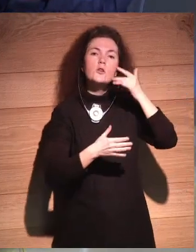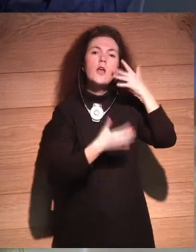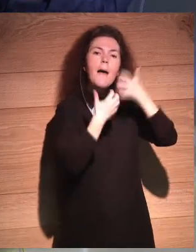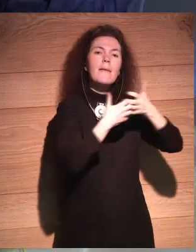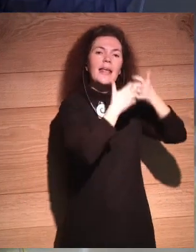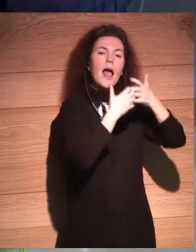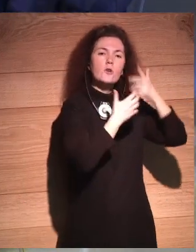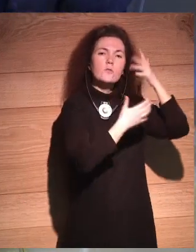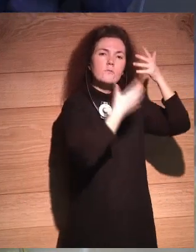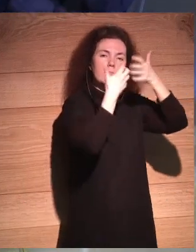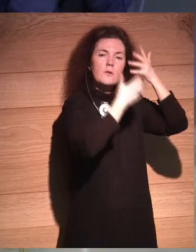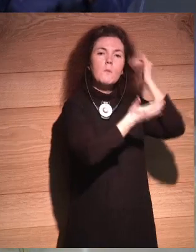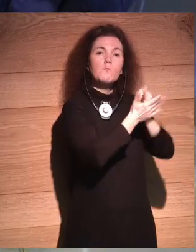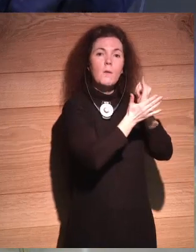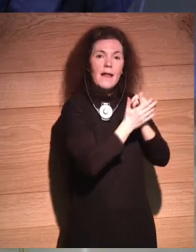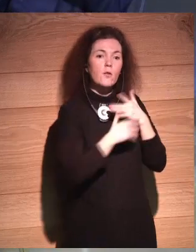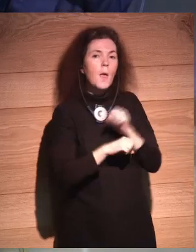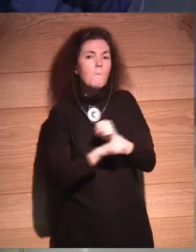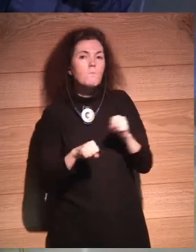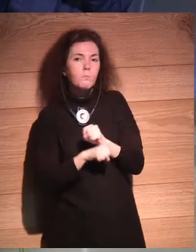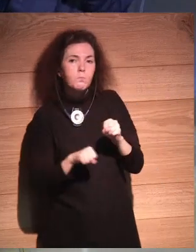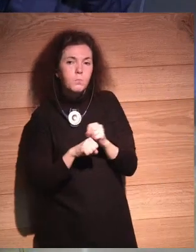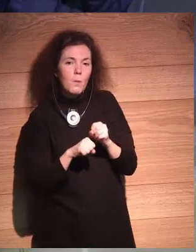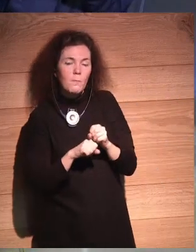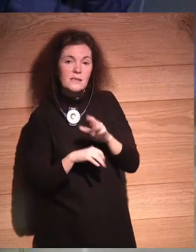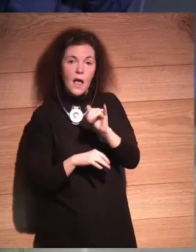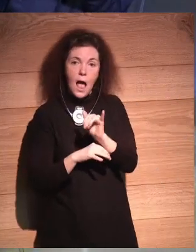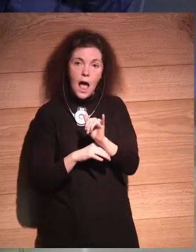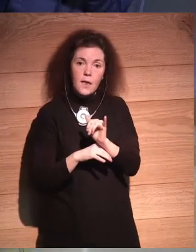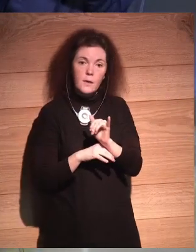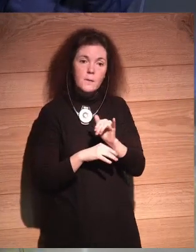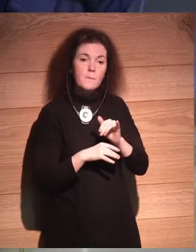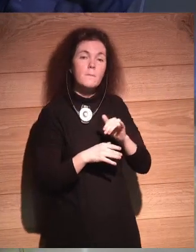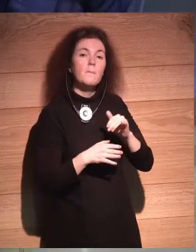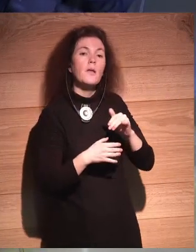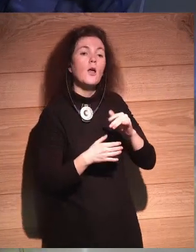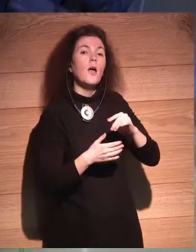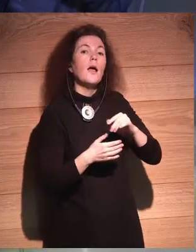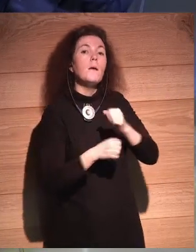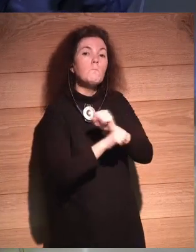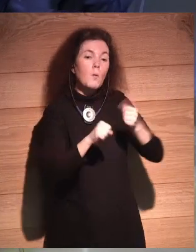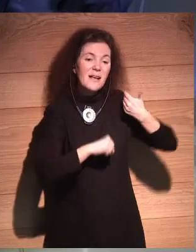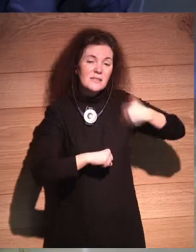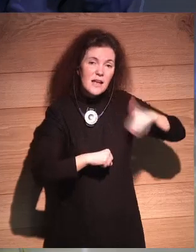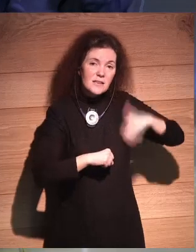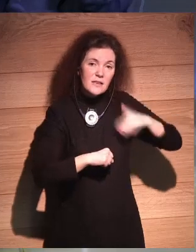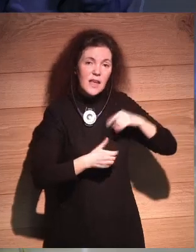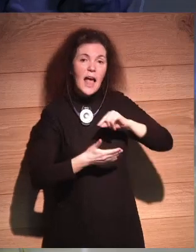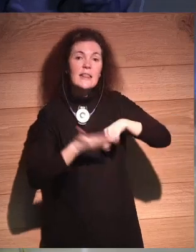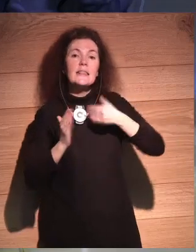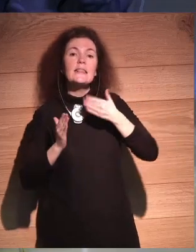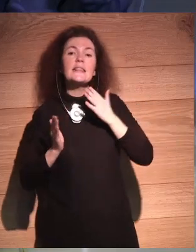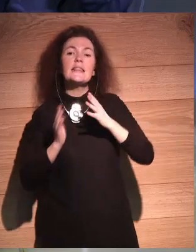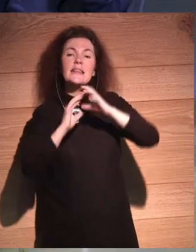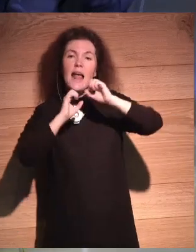probarla. Entonces teníamos las bombas antes de tener los tratados de no proliferación nuclear. Así